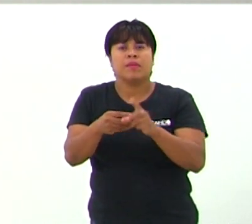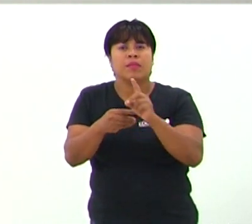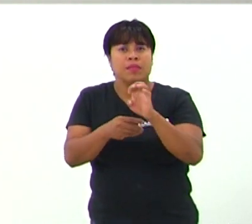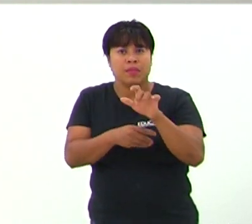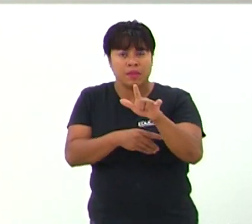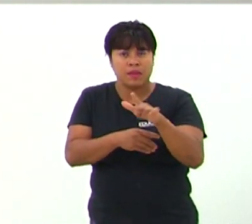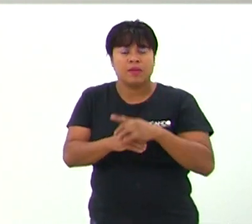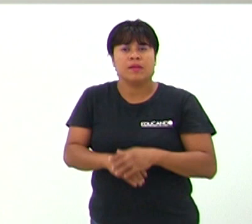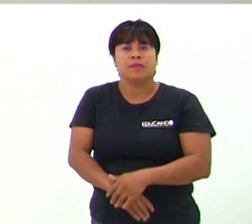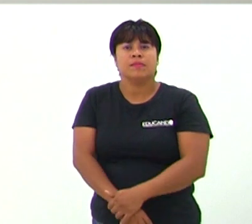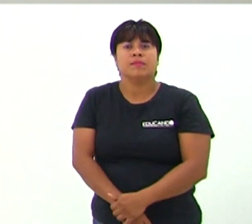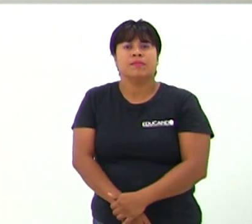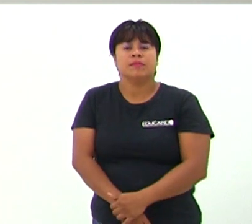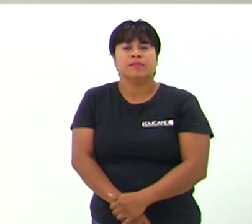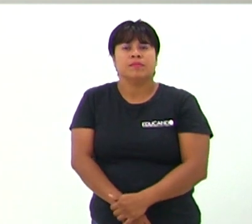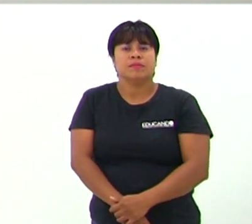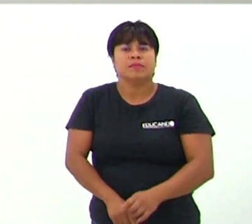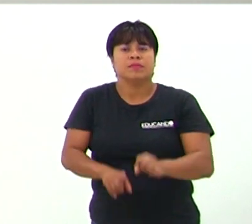del